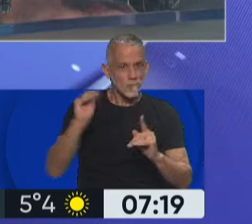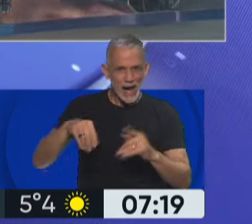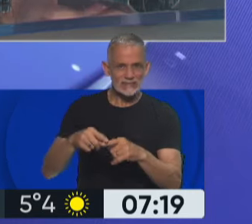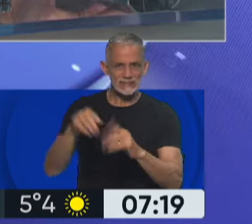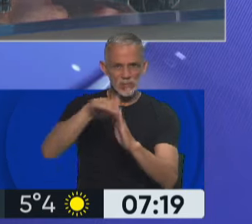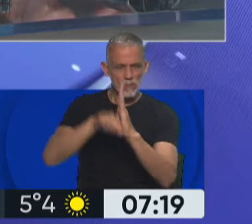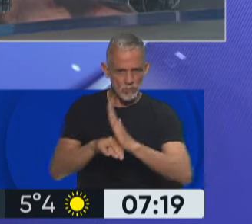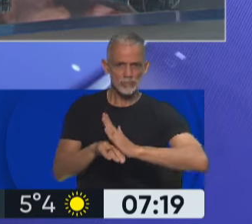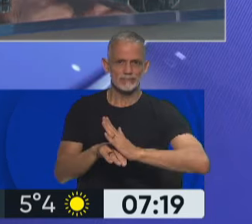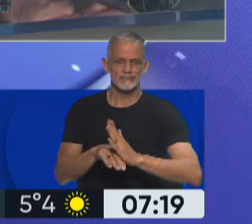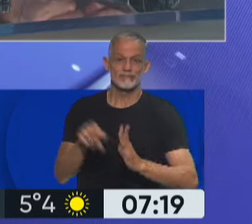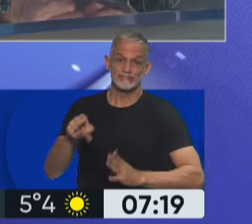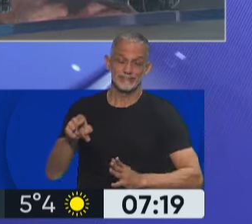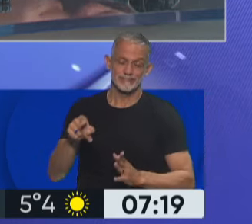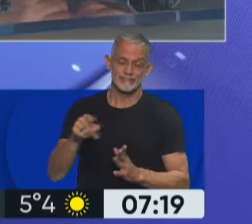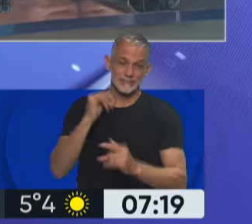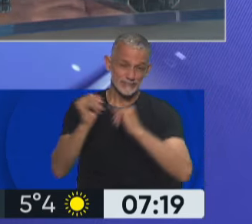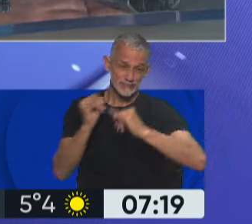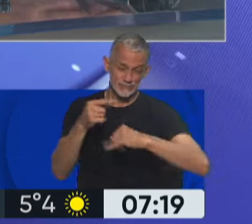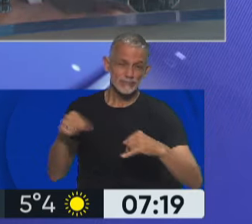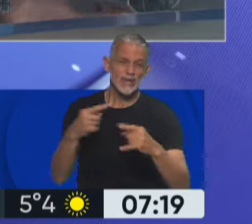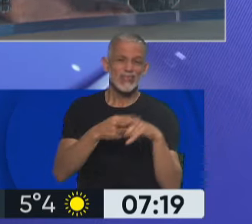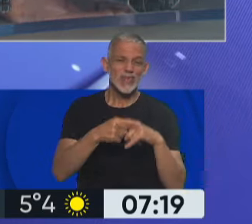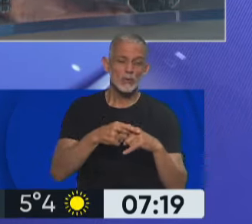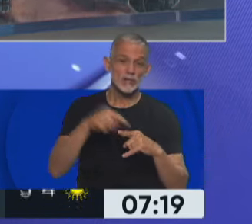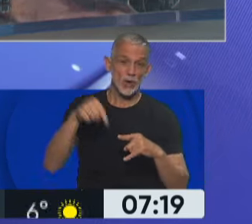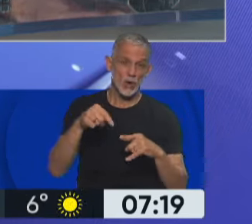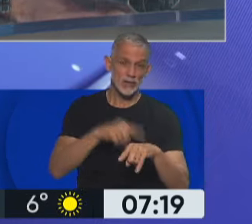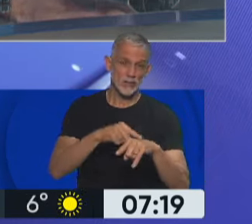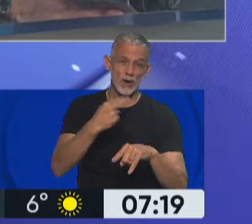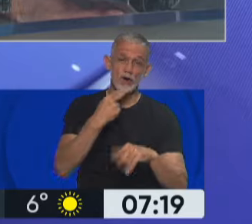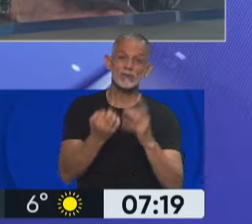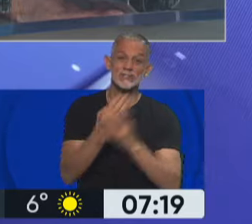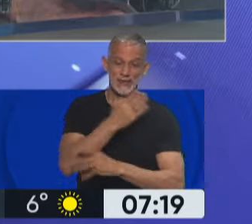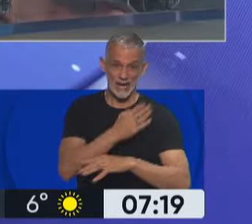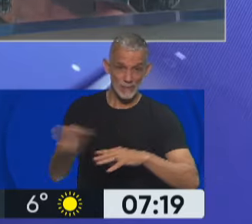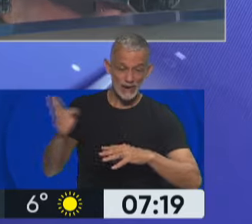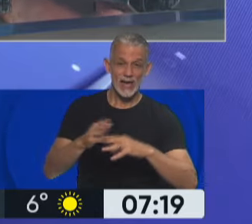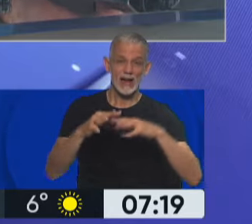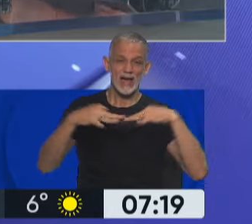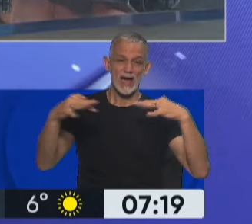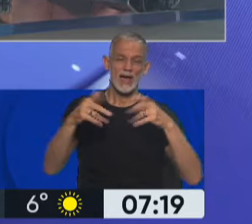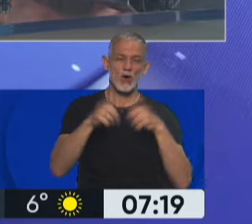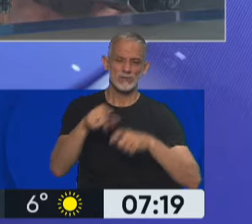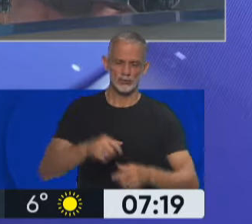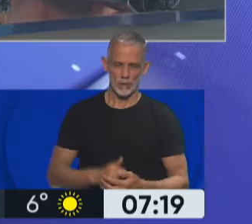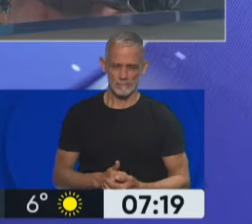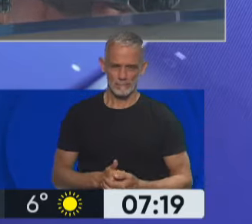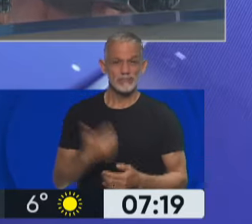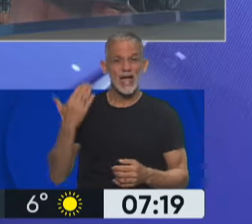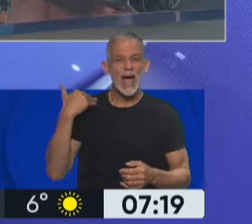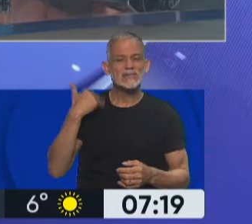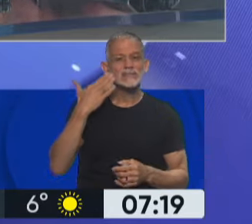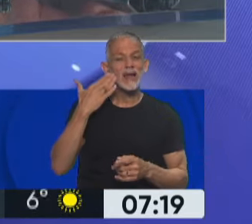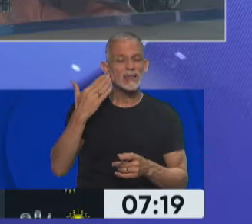es En definitiva parte de los argumentos que se van a discutir a partir de las 11 de la mañana en la jornada de hoy lo que quedó en claro Ayer por